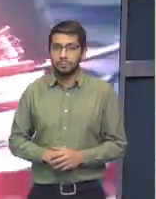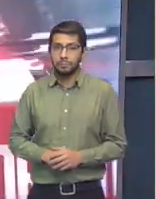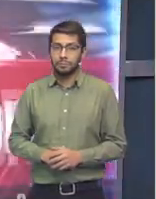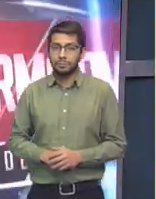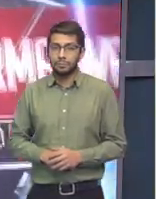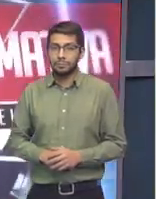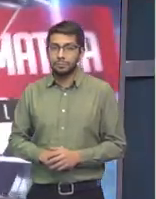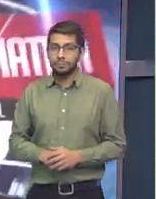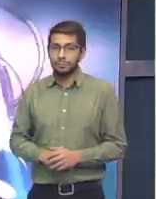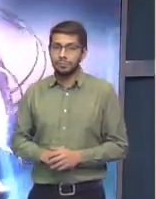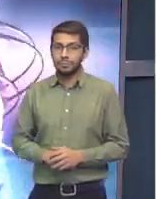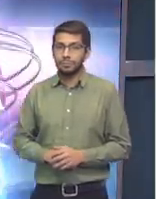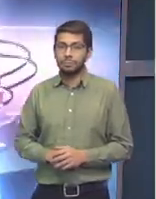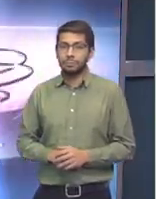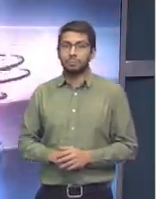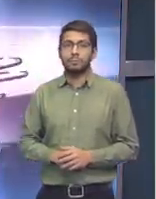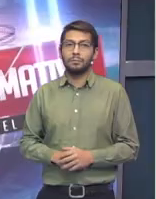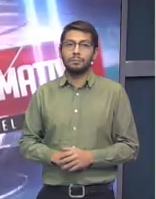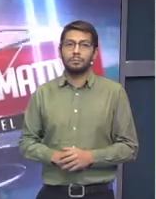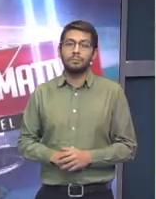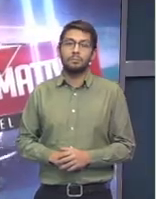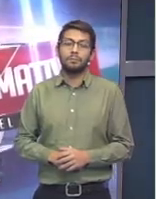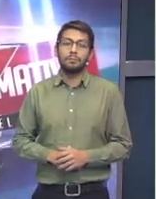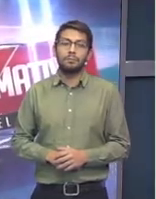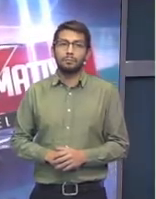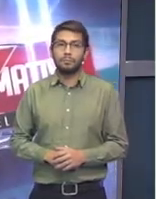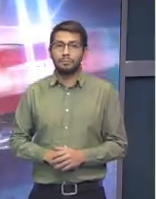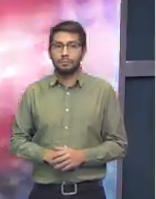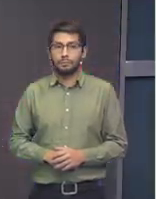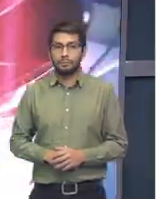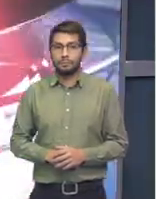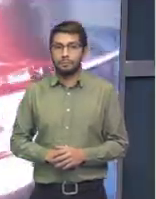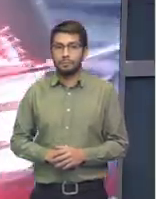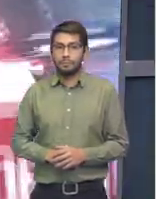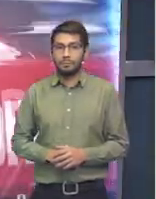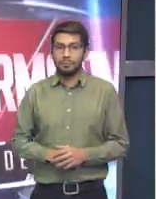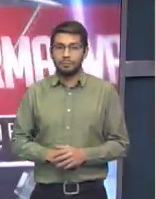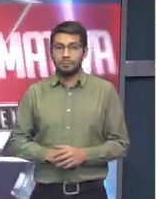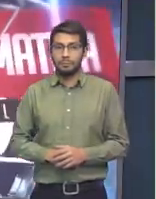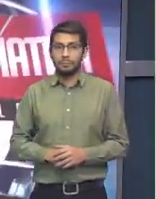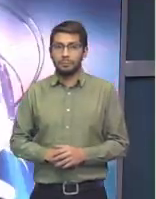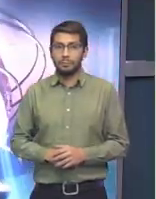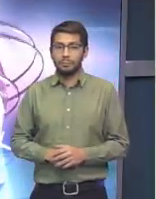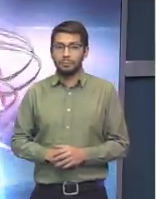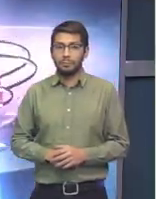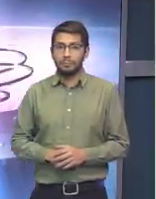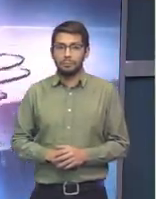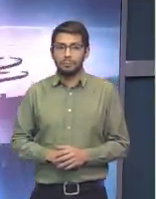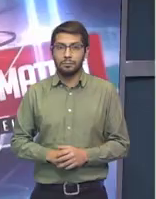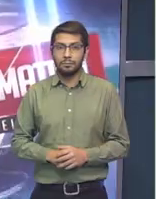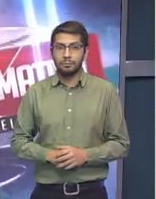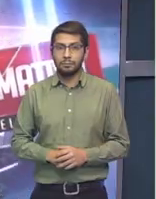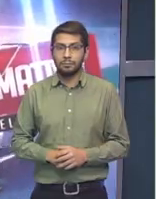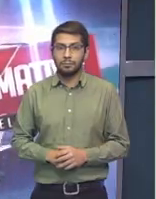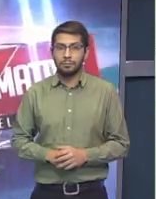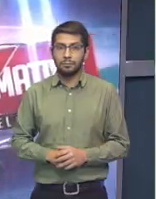ser una posibilidad más, dándole accesibilidad a todos los enfermos para que todos puedan llegar a estar vacunados y que